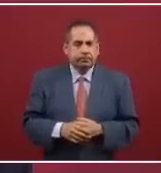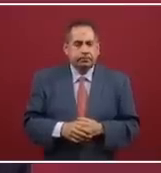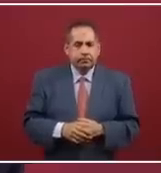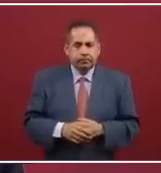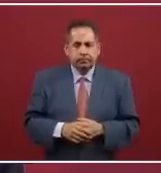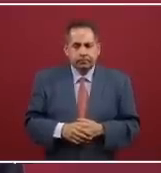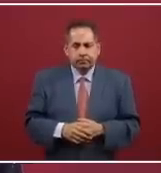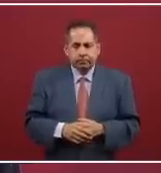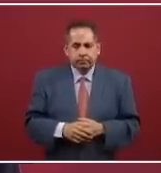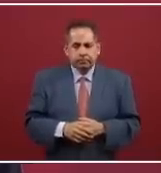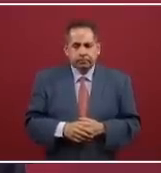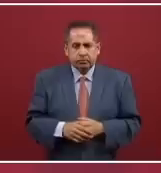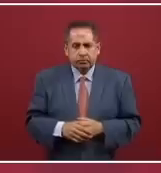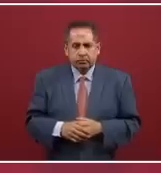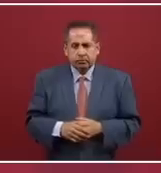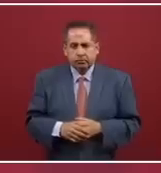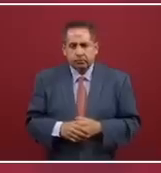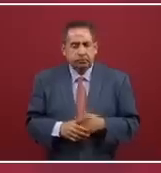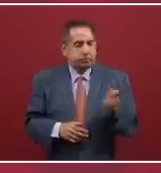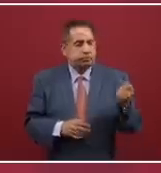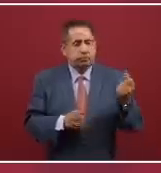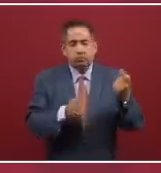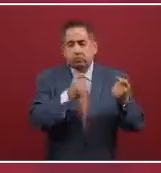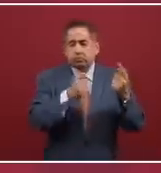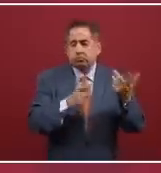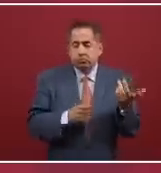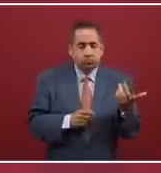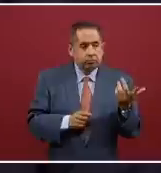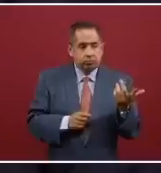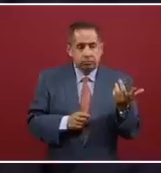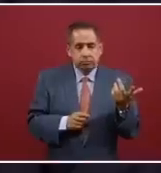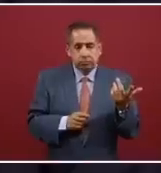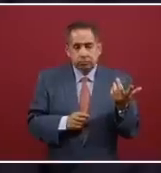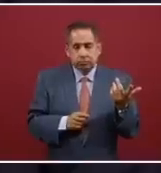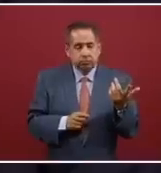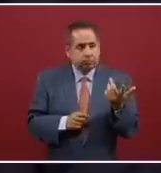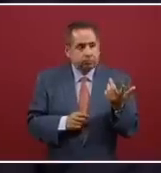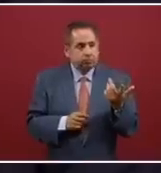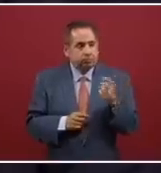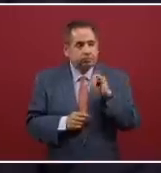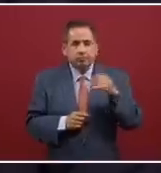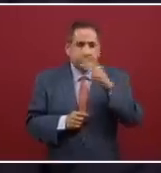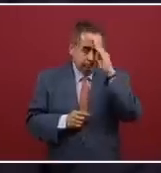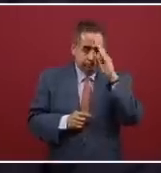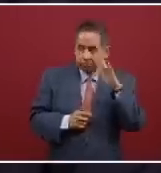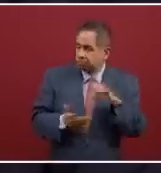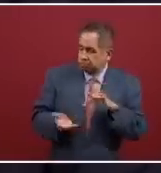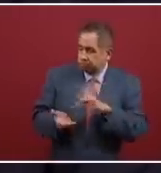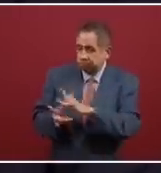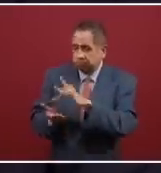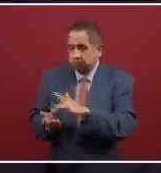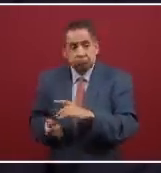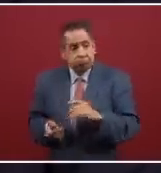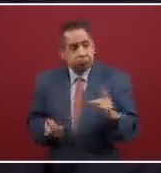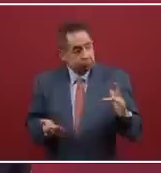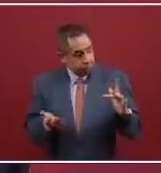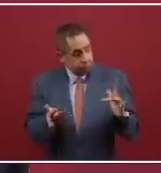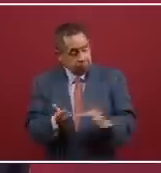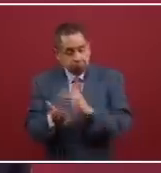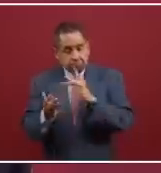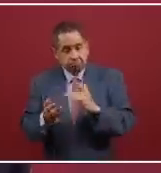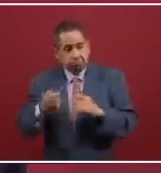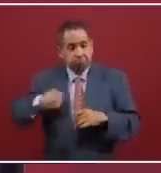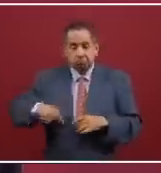quienes pueden imaginar que iban a estar a favor de estas